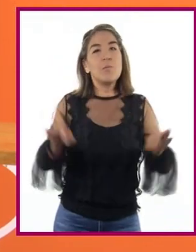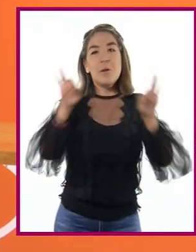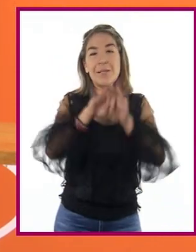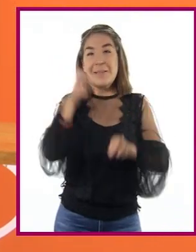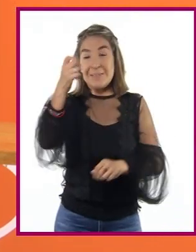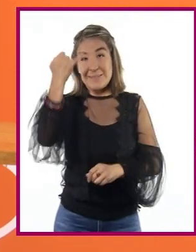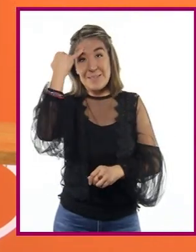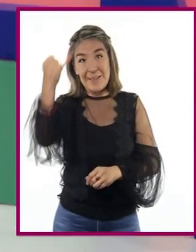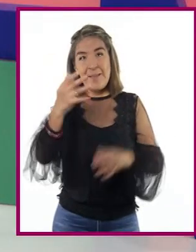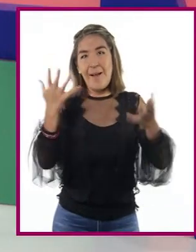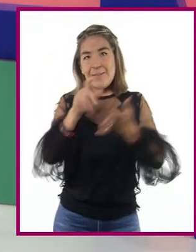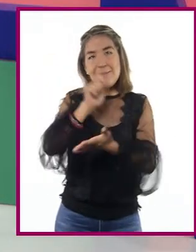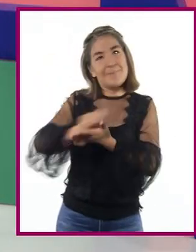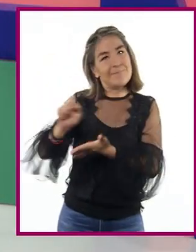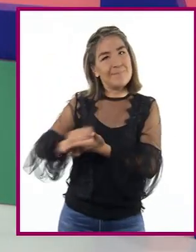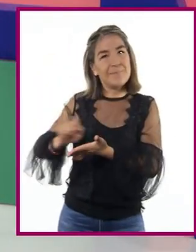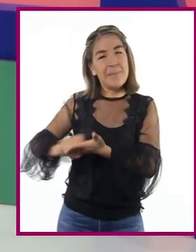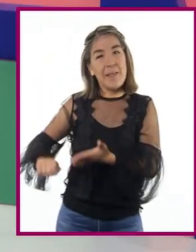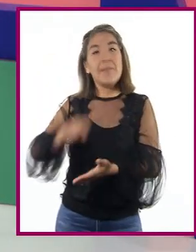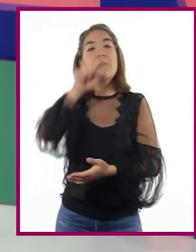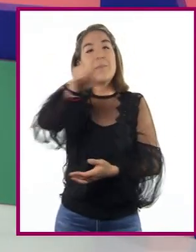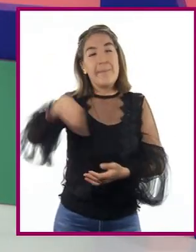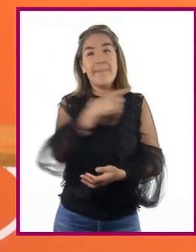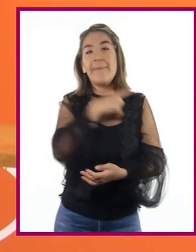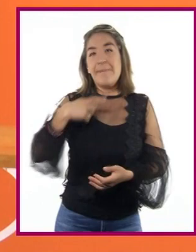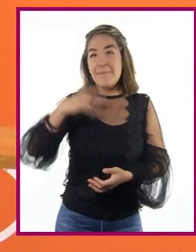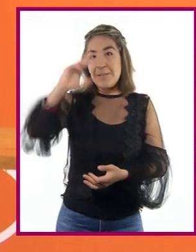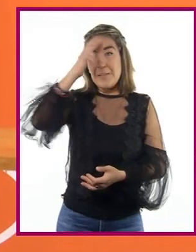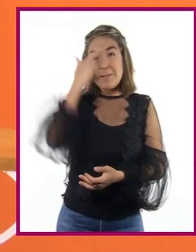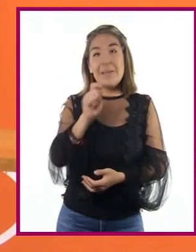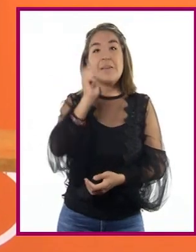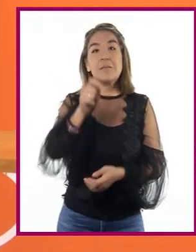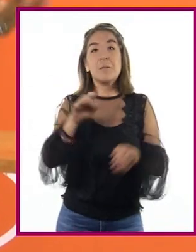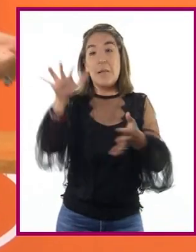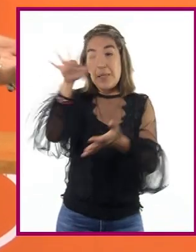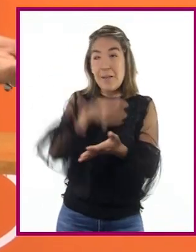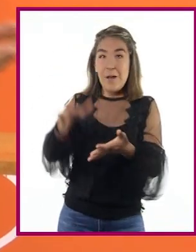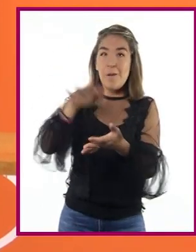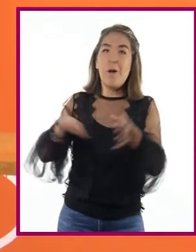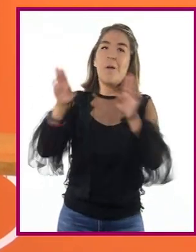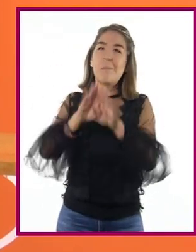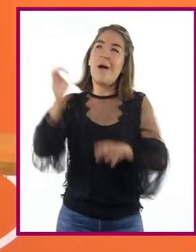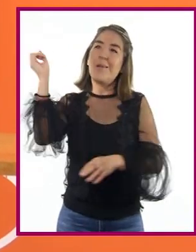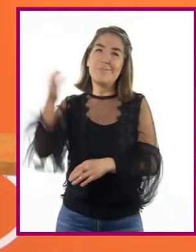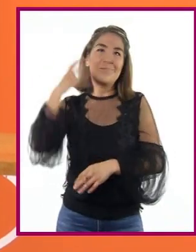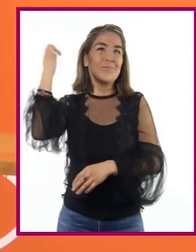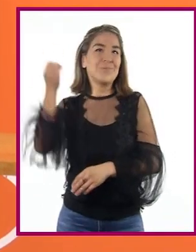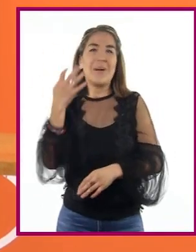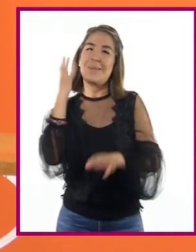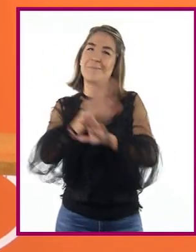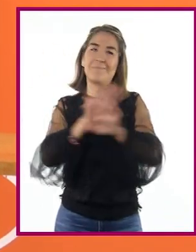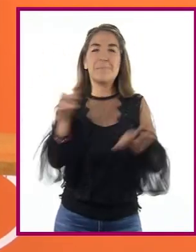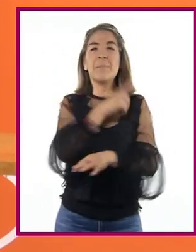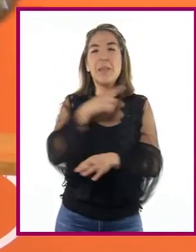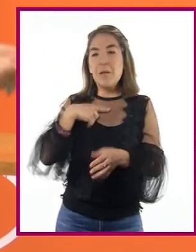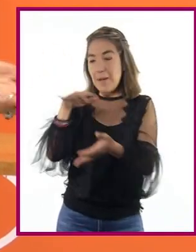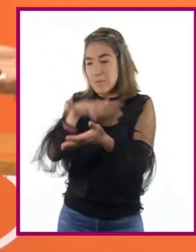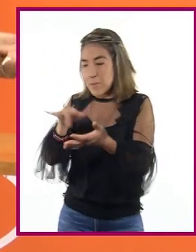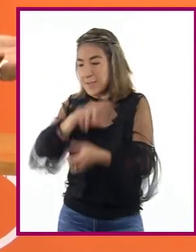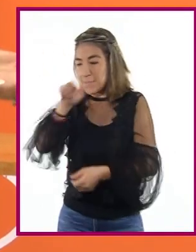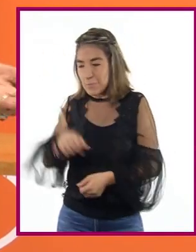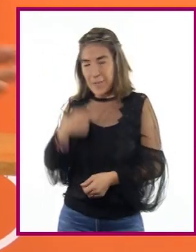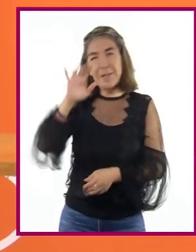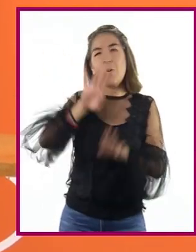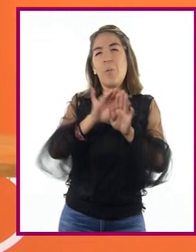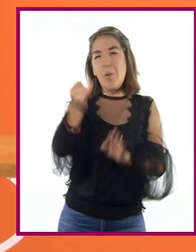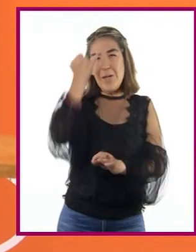la idea a desarrollar. Recordemos que no son para leerlas en voz alta, sino para darnos ideas al momento